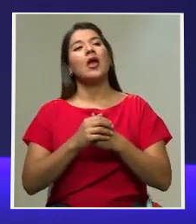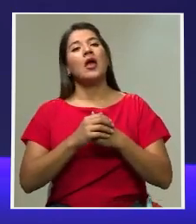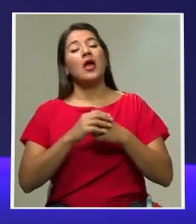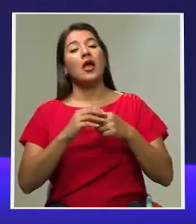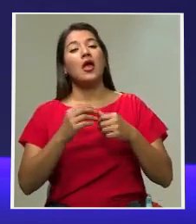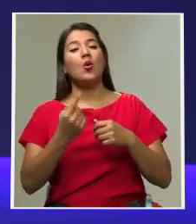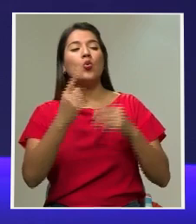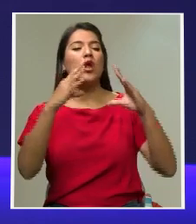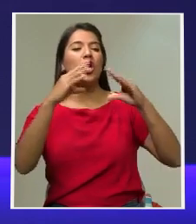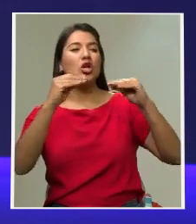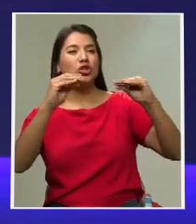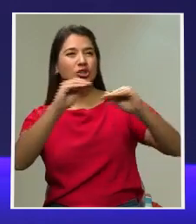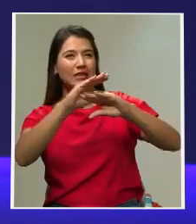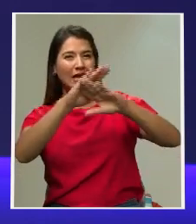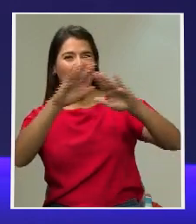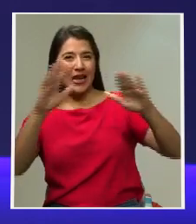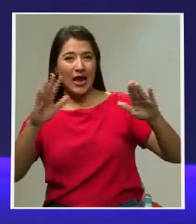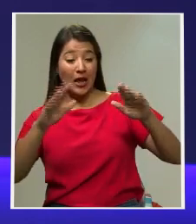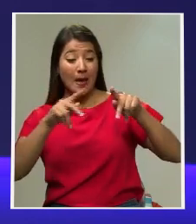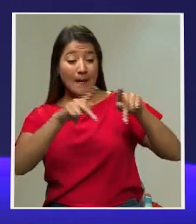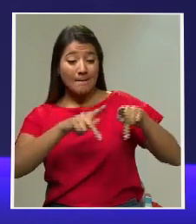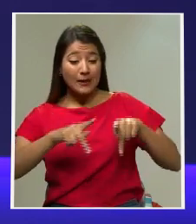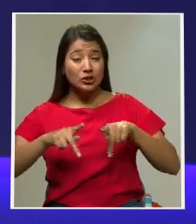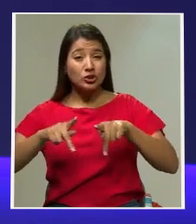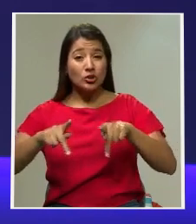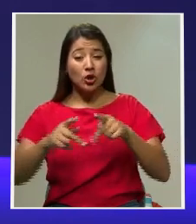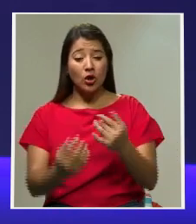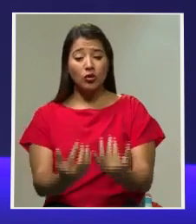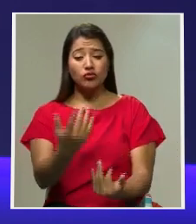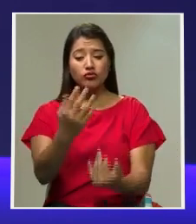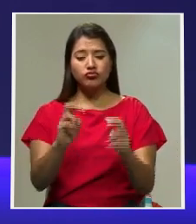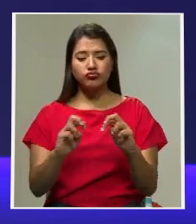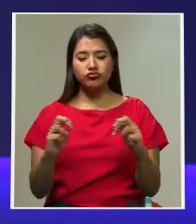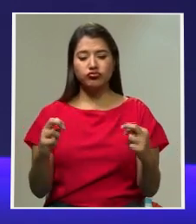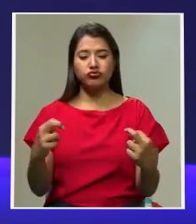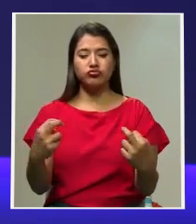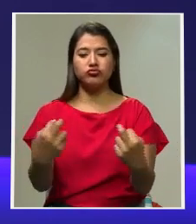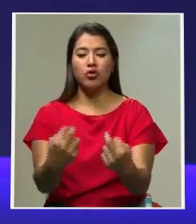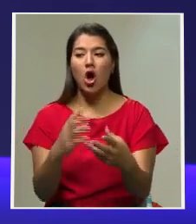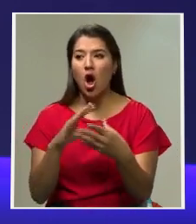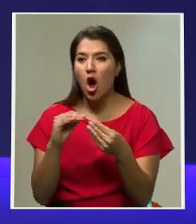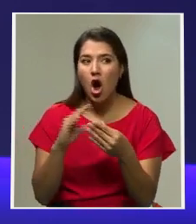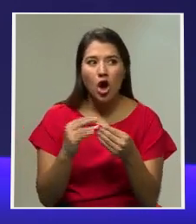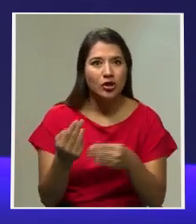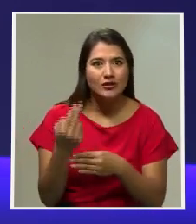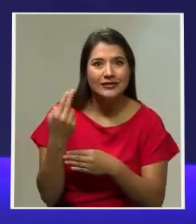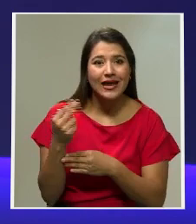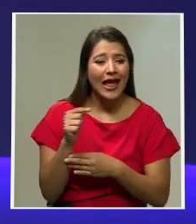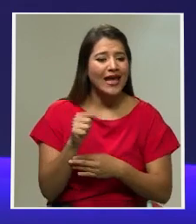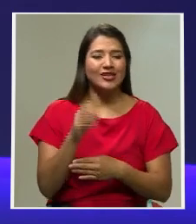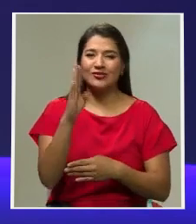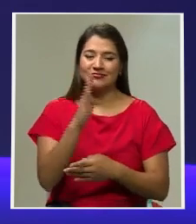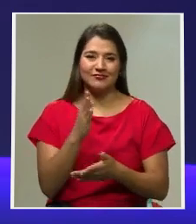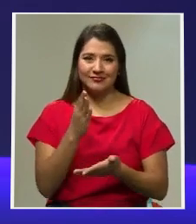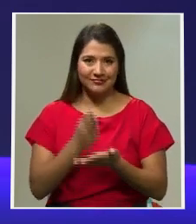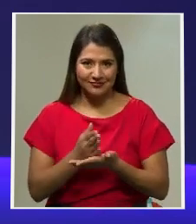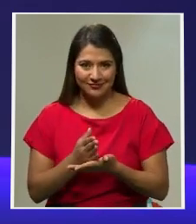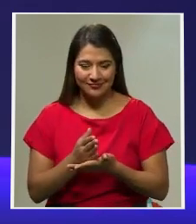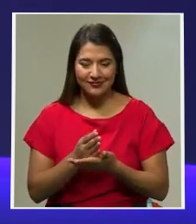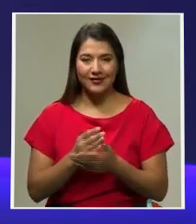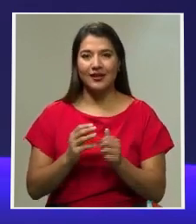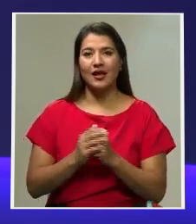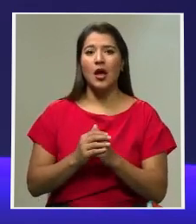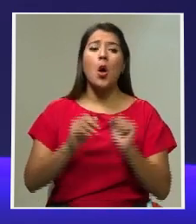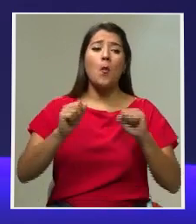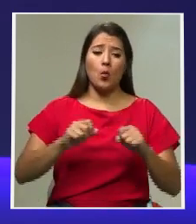personas reunidas alrededor de una fogata, escuchando un relato, es invencible. Cambian